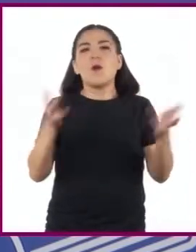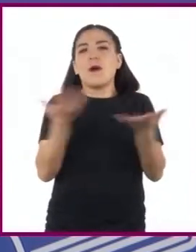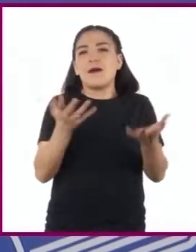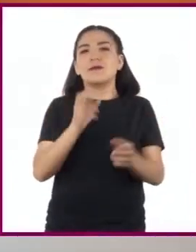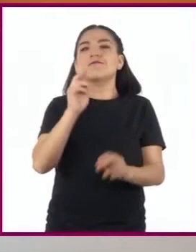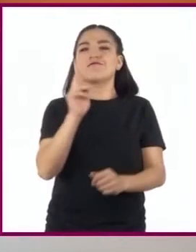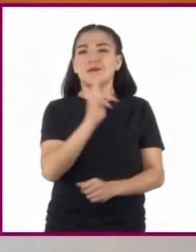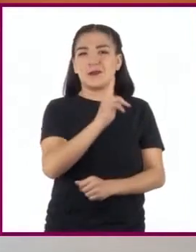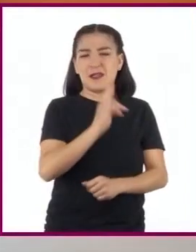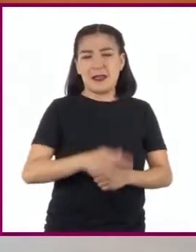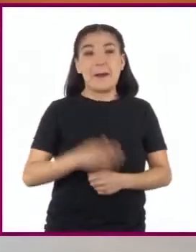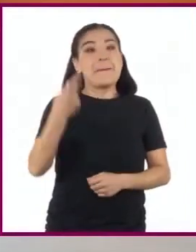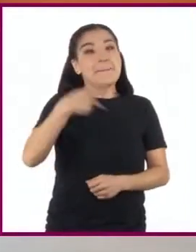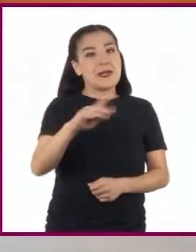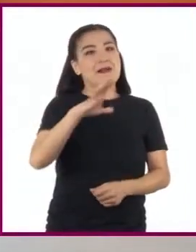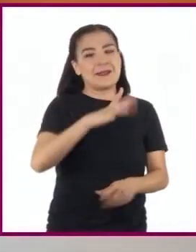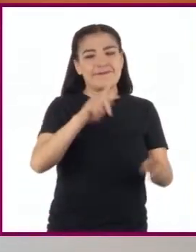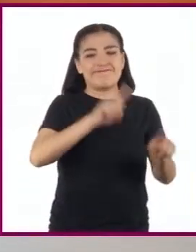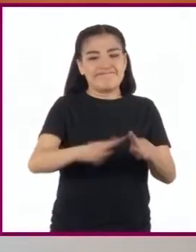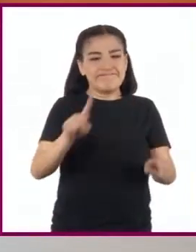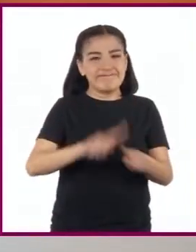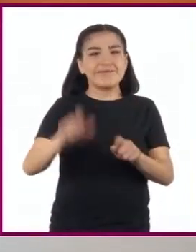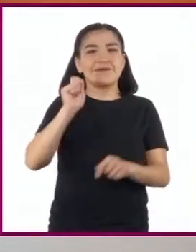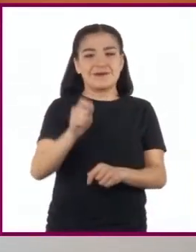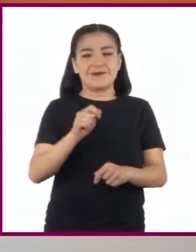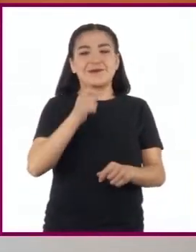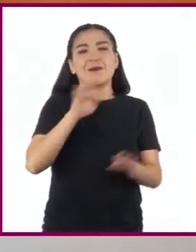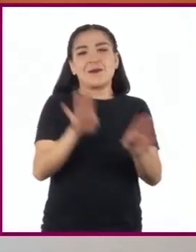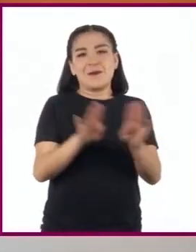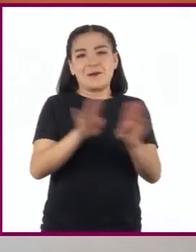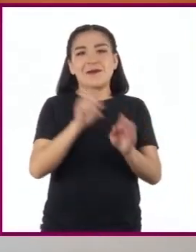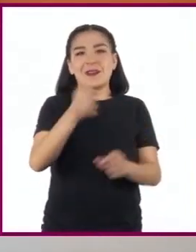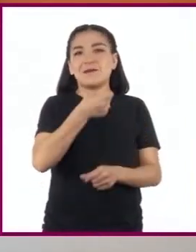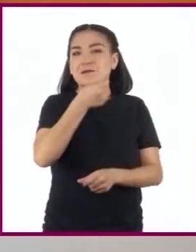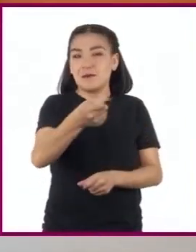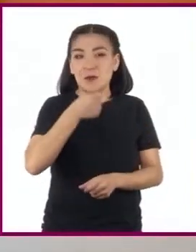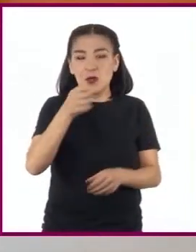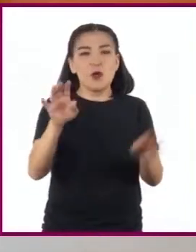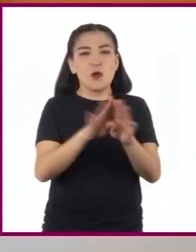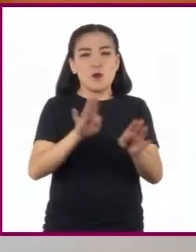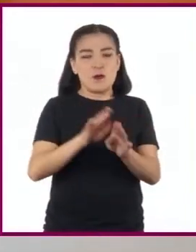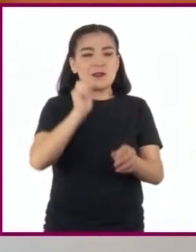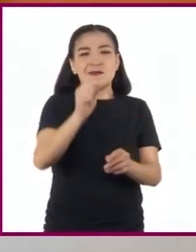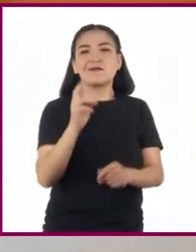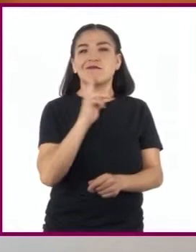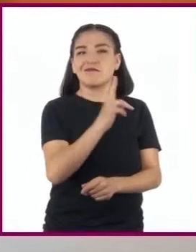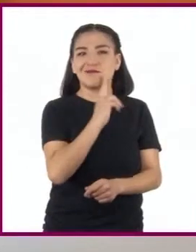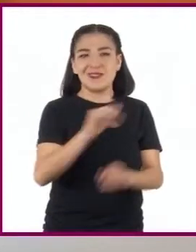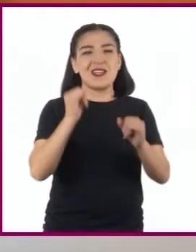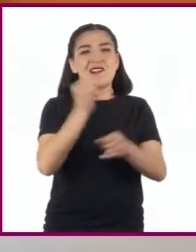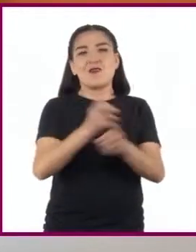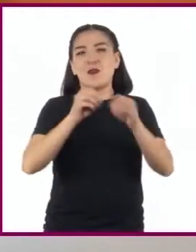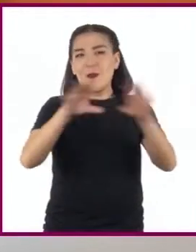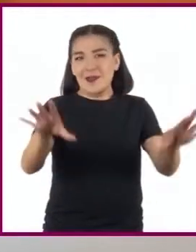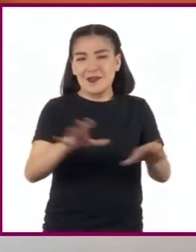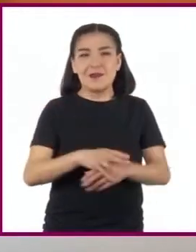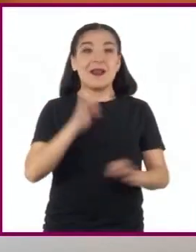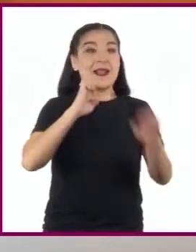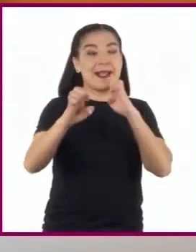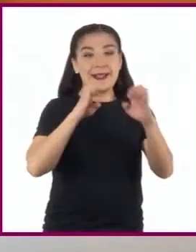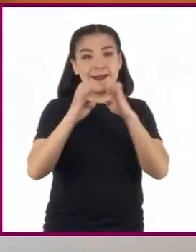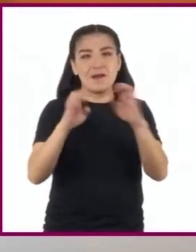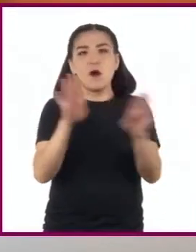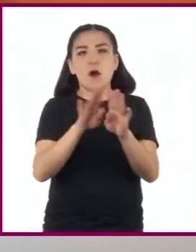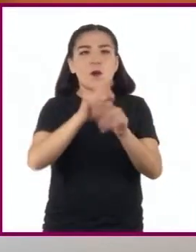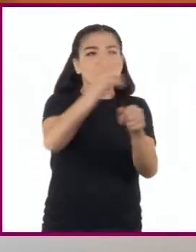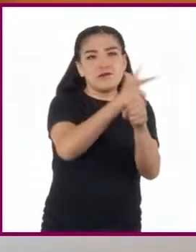noticias. Pero existen diferentes tipos de periodistas. Quien redacta notas informativas, entrevistas y